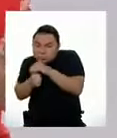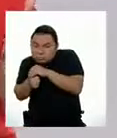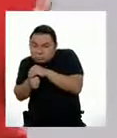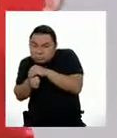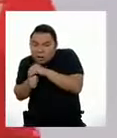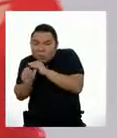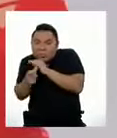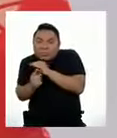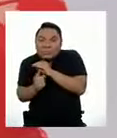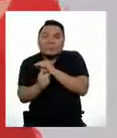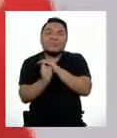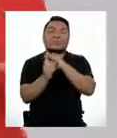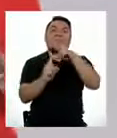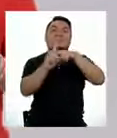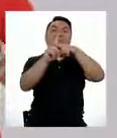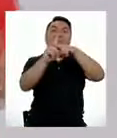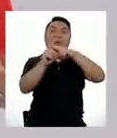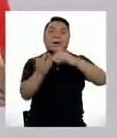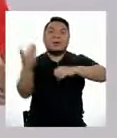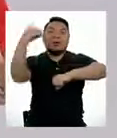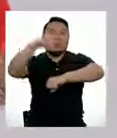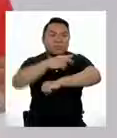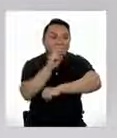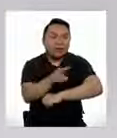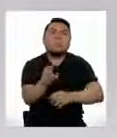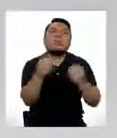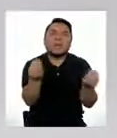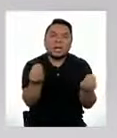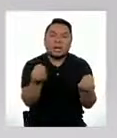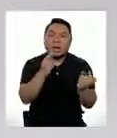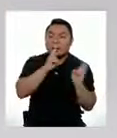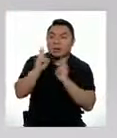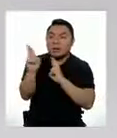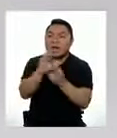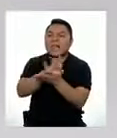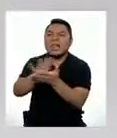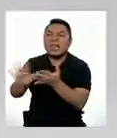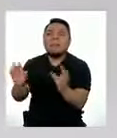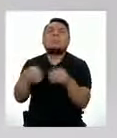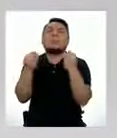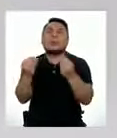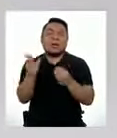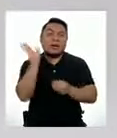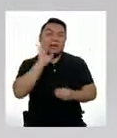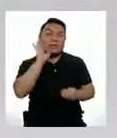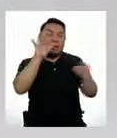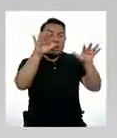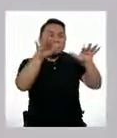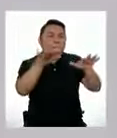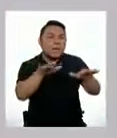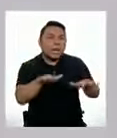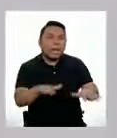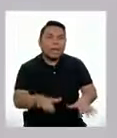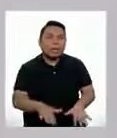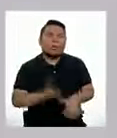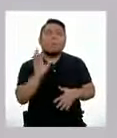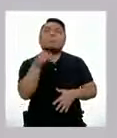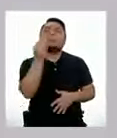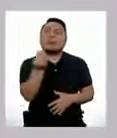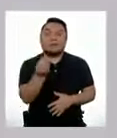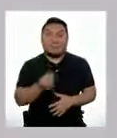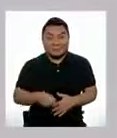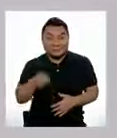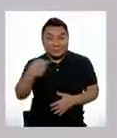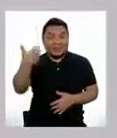¿Por qué se ven las aguas de los ríos más limpias? ¿Por qué vemos menos cantidad de desechos en la calle? En la época